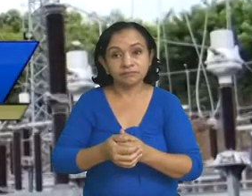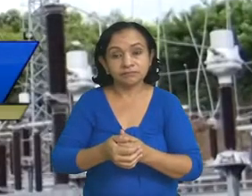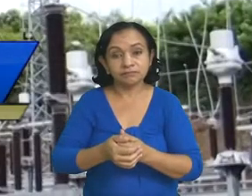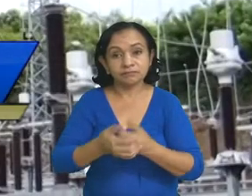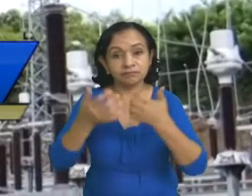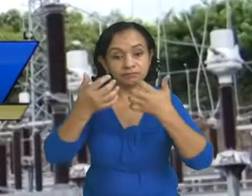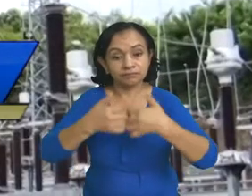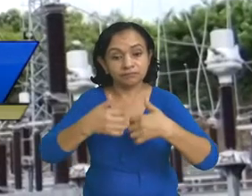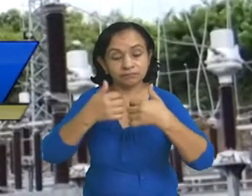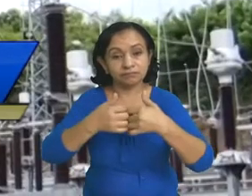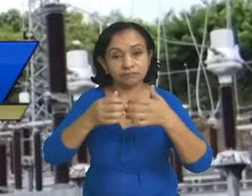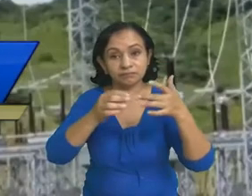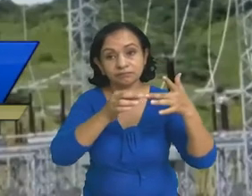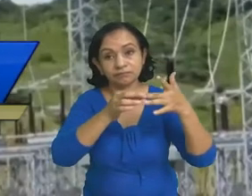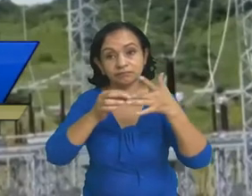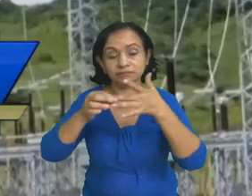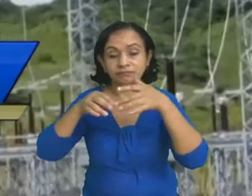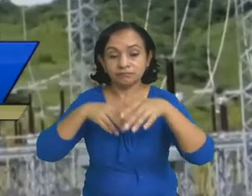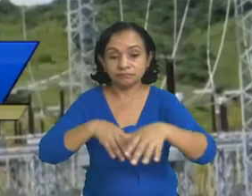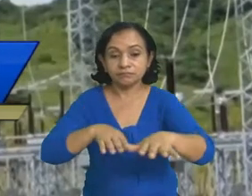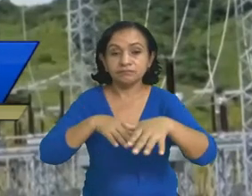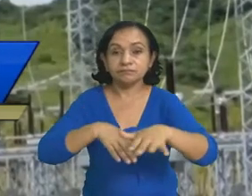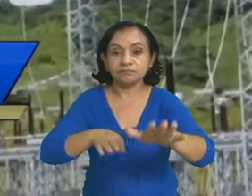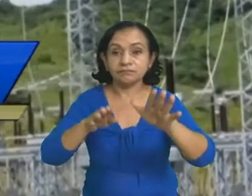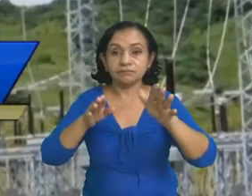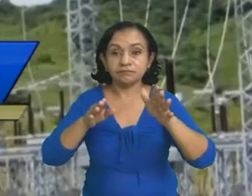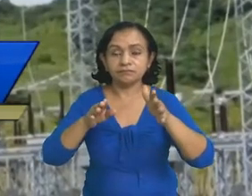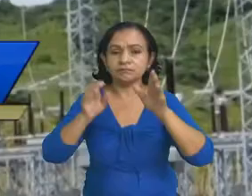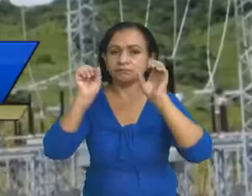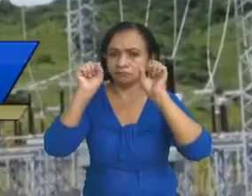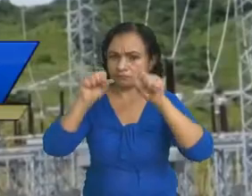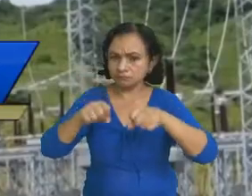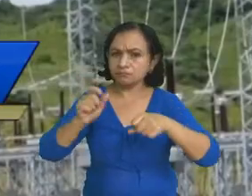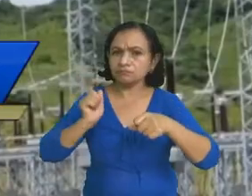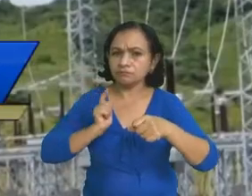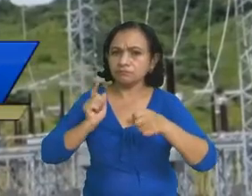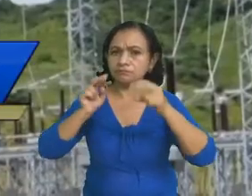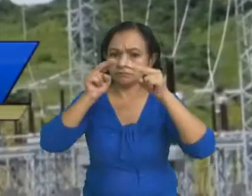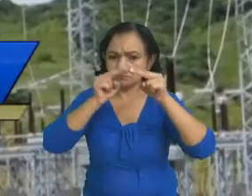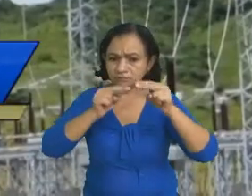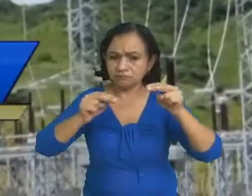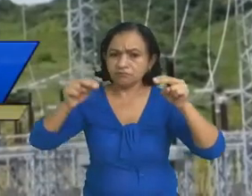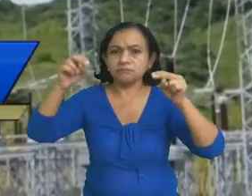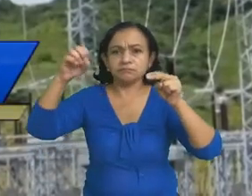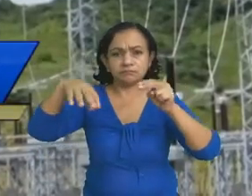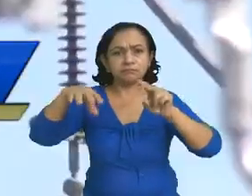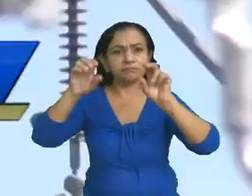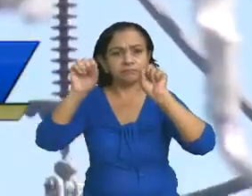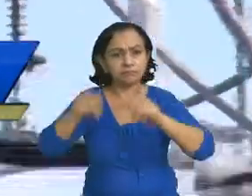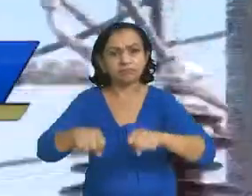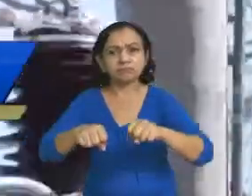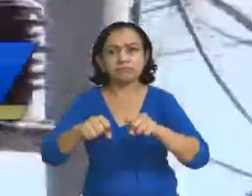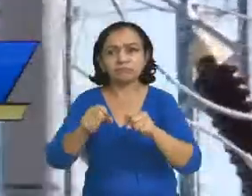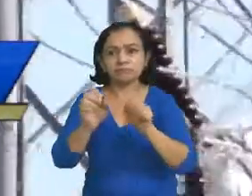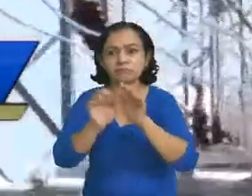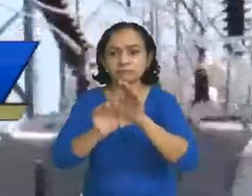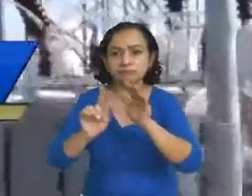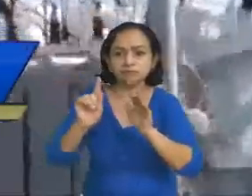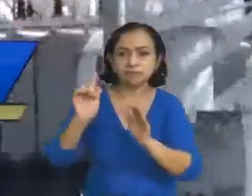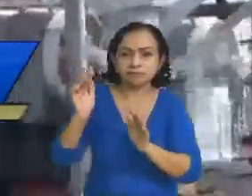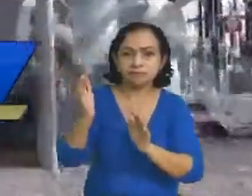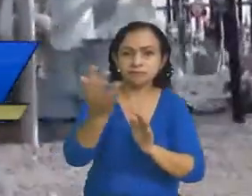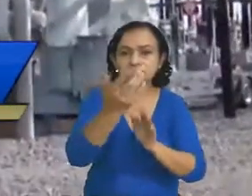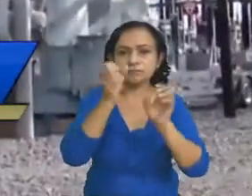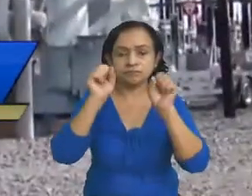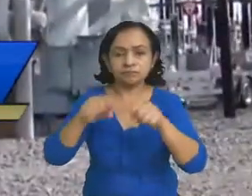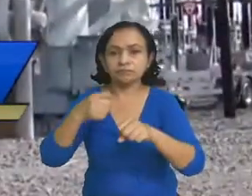una empresa grande, una zona franca, va a haber capacidad para que se den en cualquier parte del territorio. En la mayoría, podría